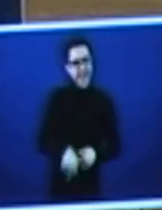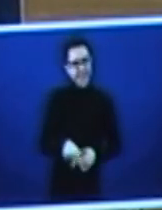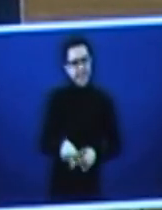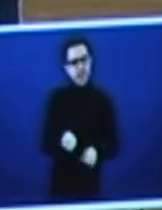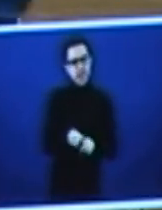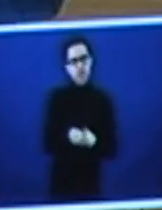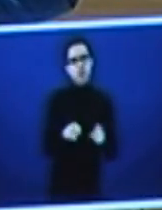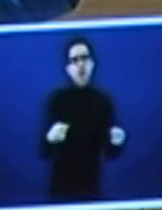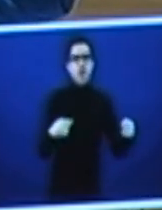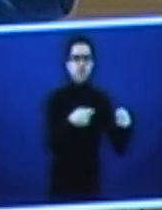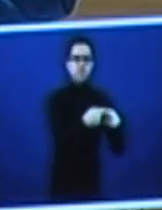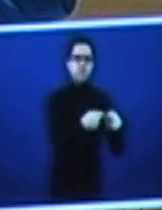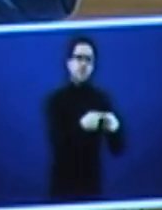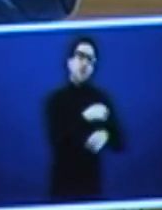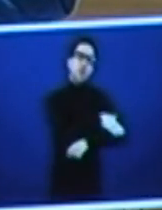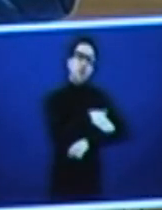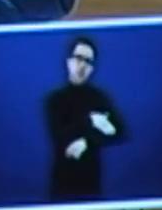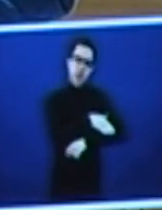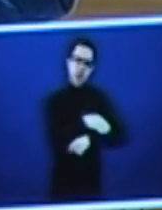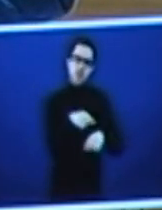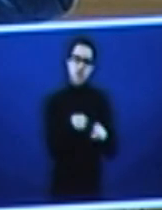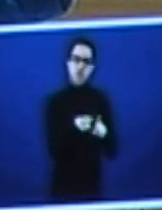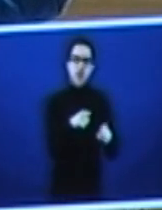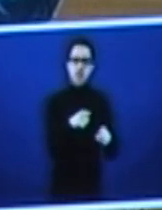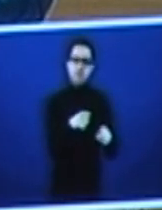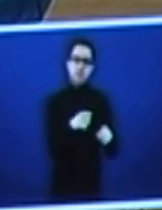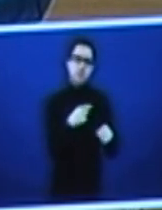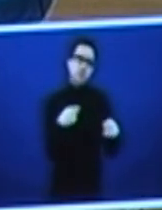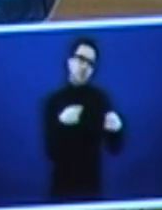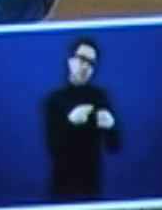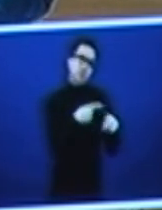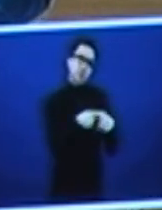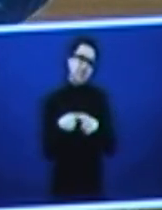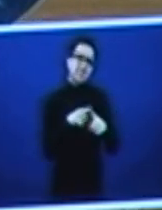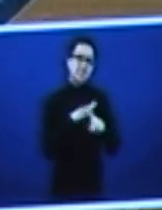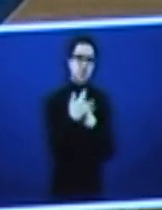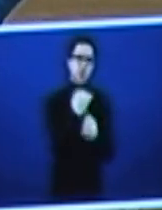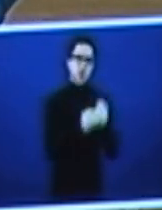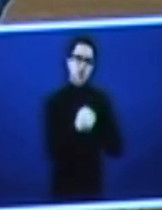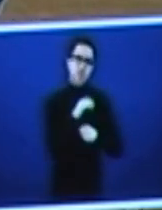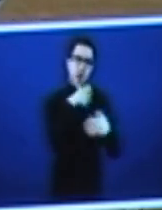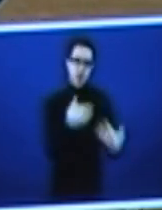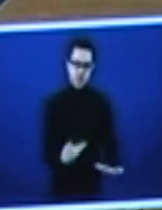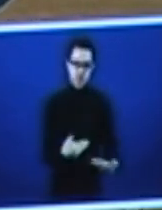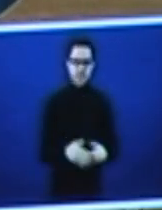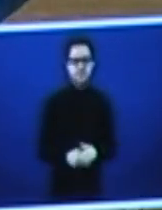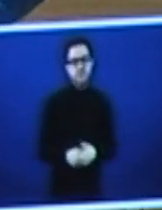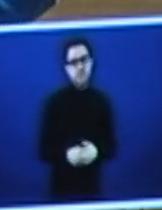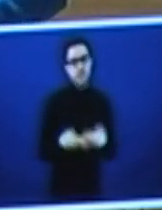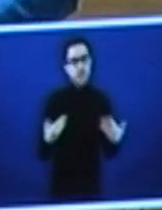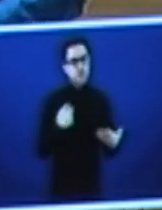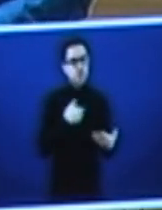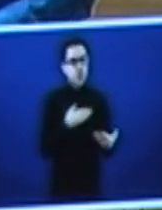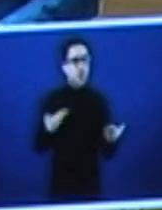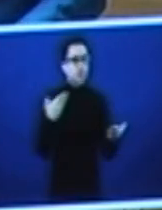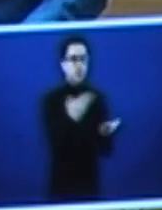sendo cómplices da situación económica na que estamos. Por lo tanto, señoría, eu lle propoño simplemente facer as cousas cun mínimo